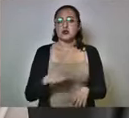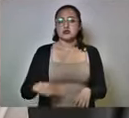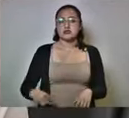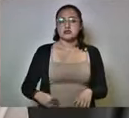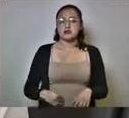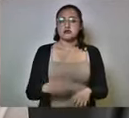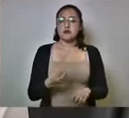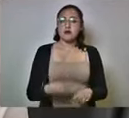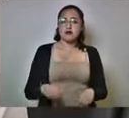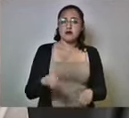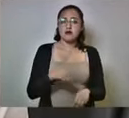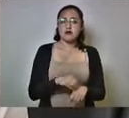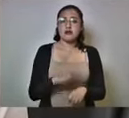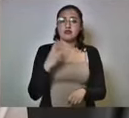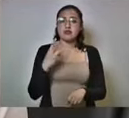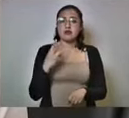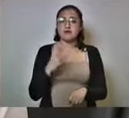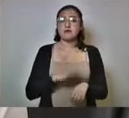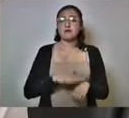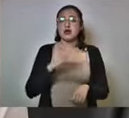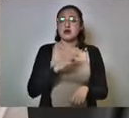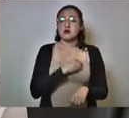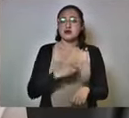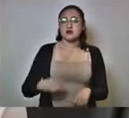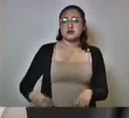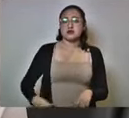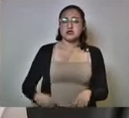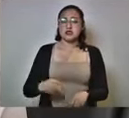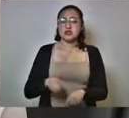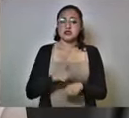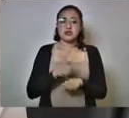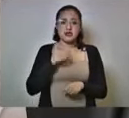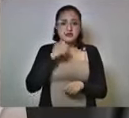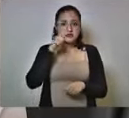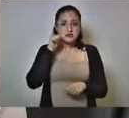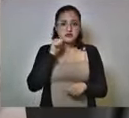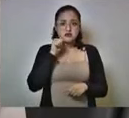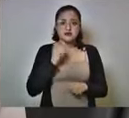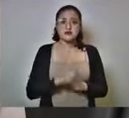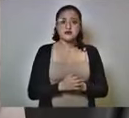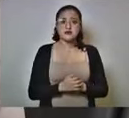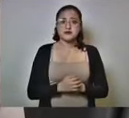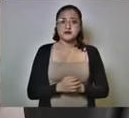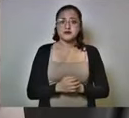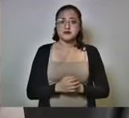afectados, señor, hay 3 municipios más que el día de ayer,